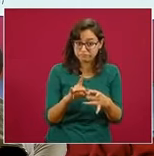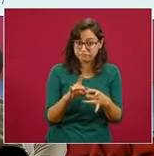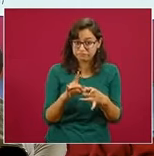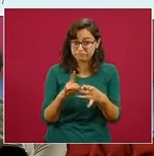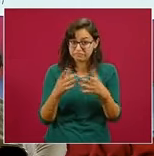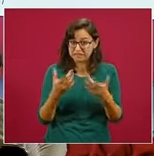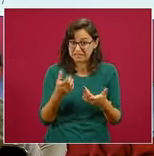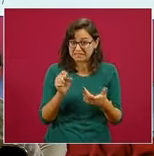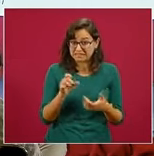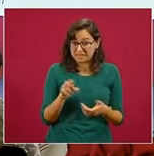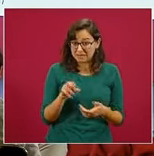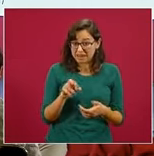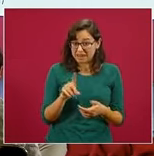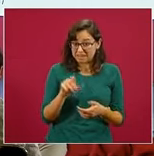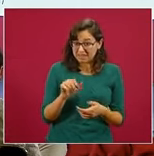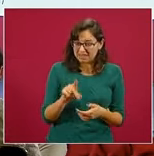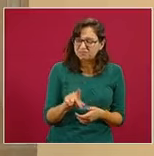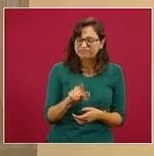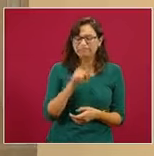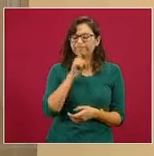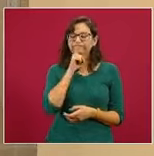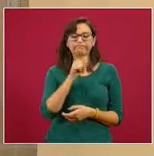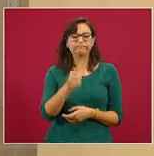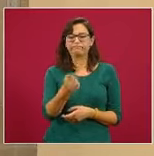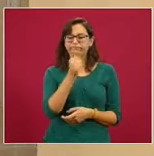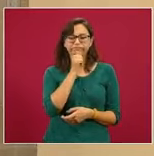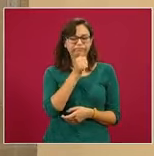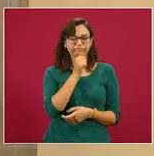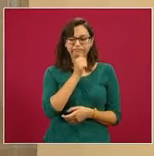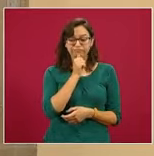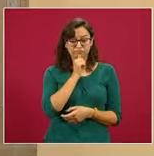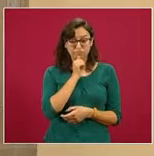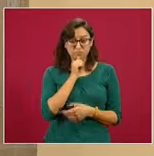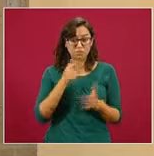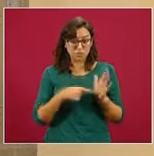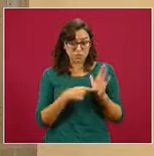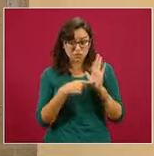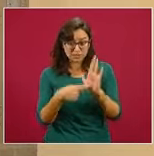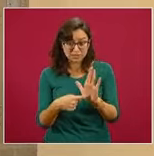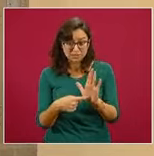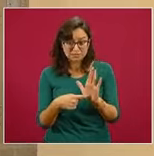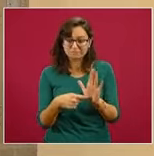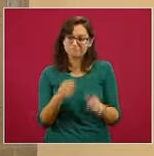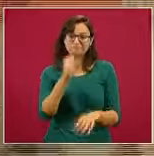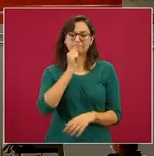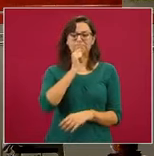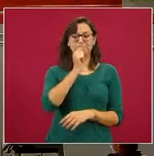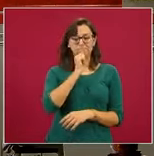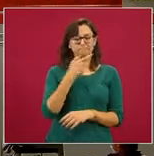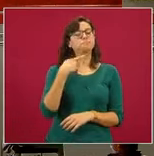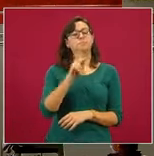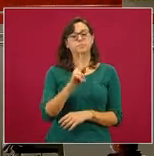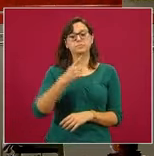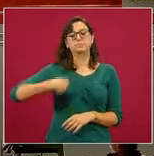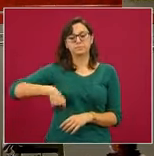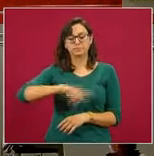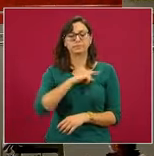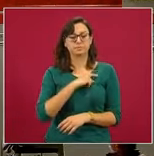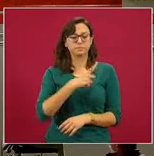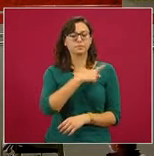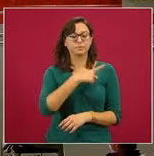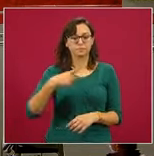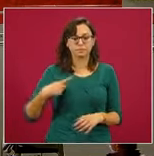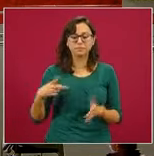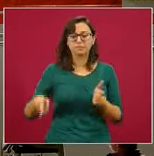severidad, ¿cierto? No se ha logrado demostrar eso. Sin embargo, bueno, nosotros también tenemos que presentar lo que ocurre